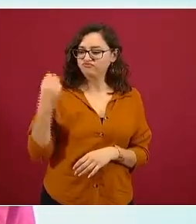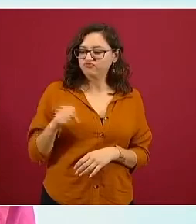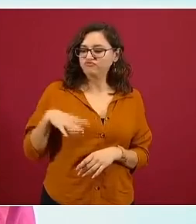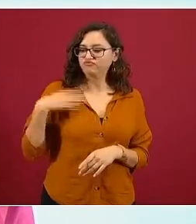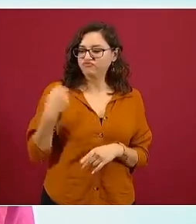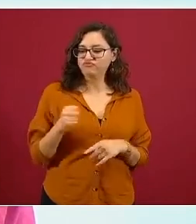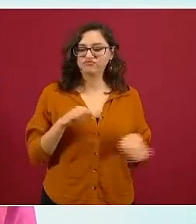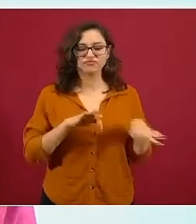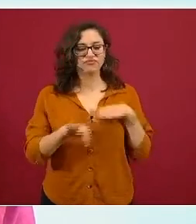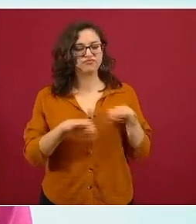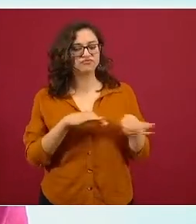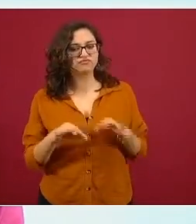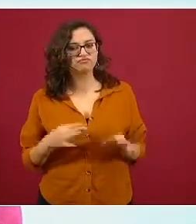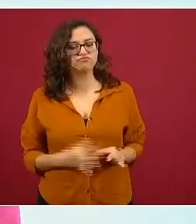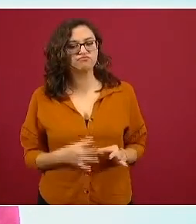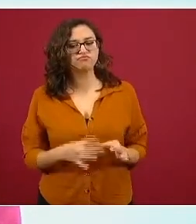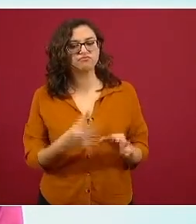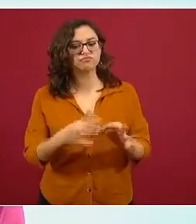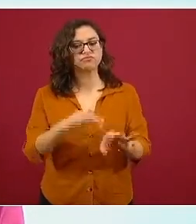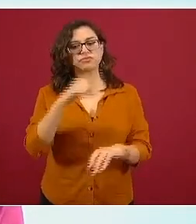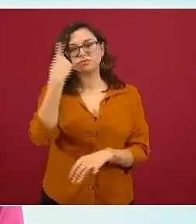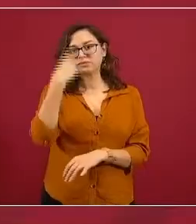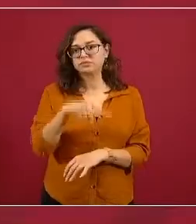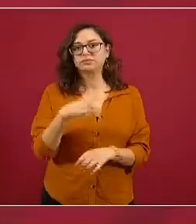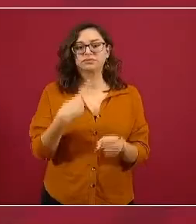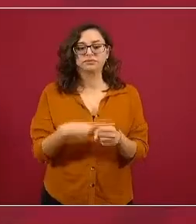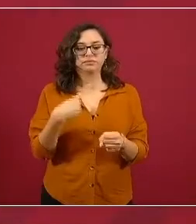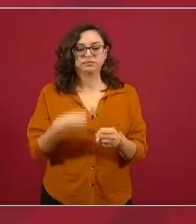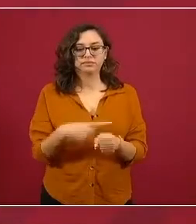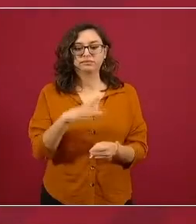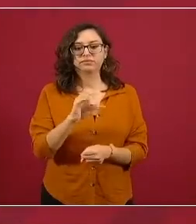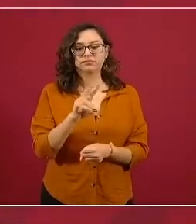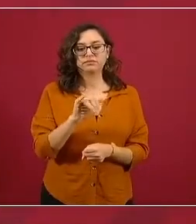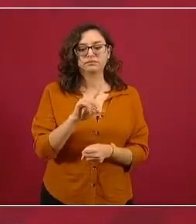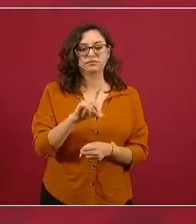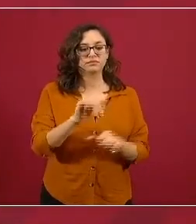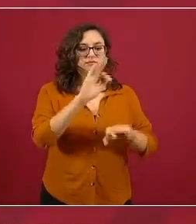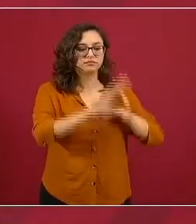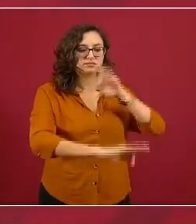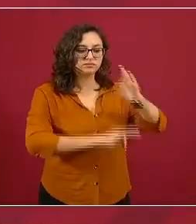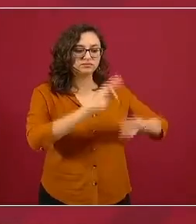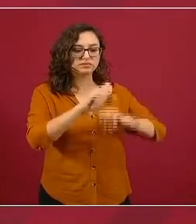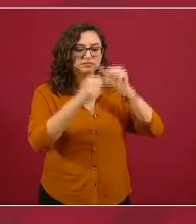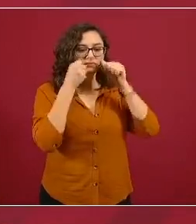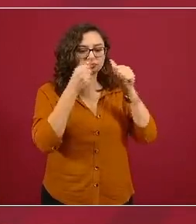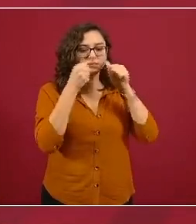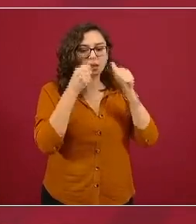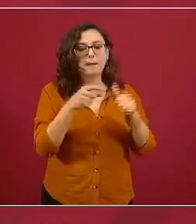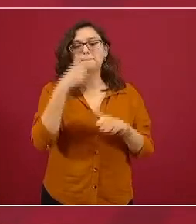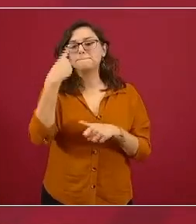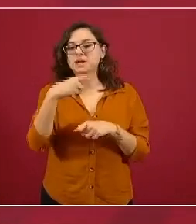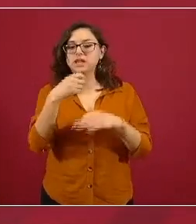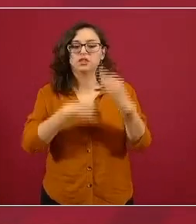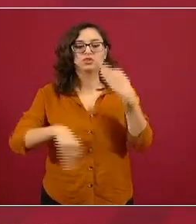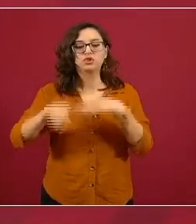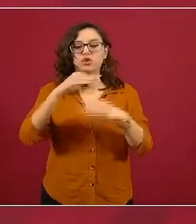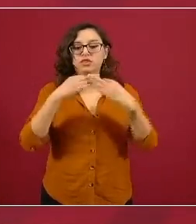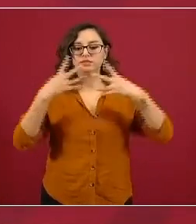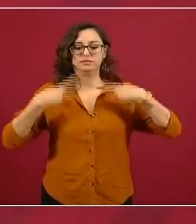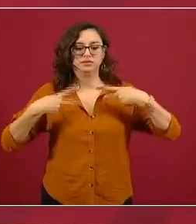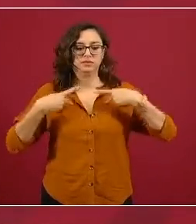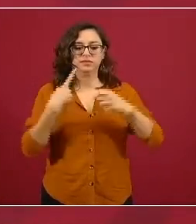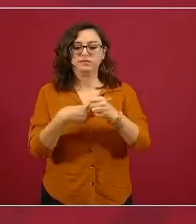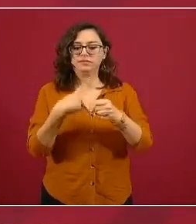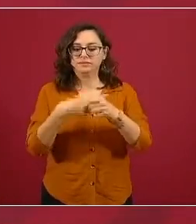labores para atender a los enfermos de COVID-19, para atender a todos los demás